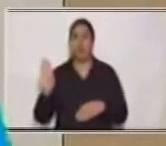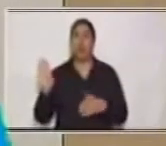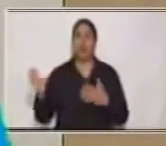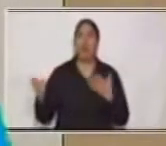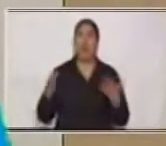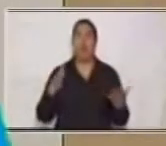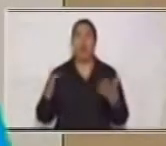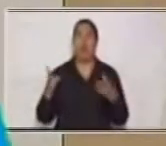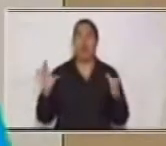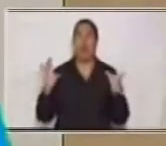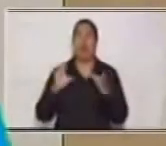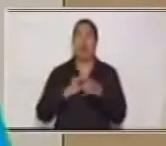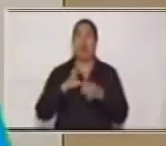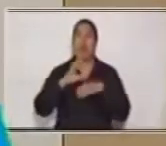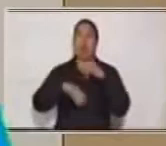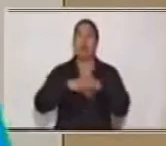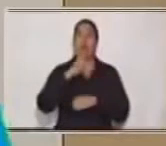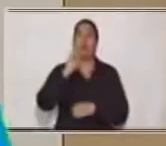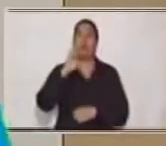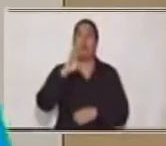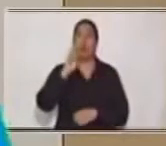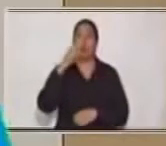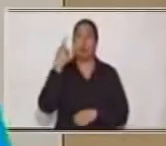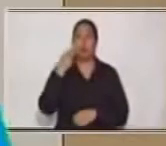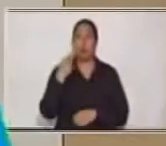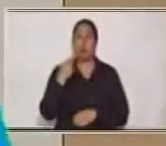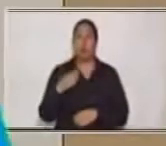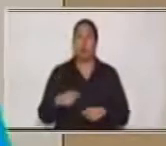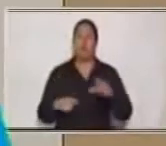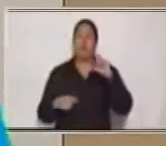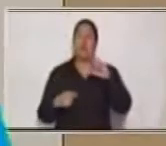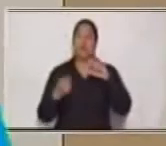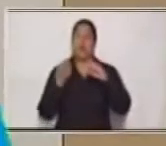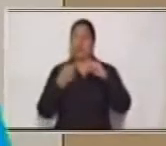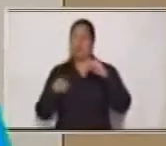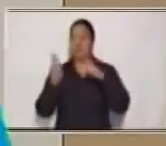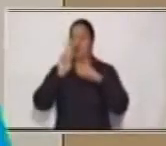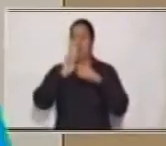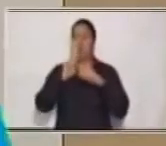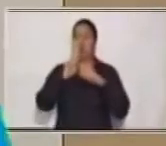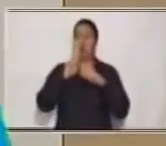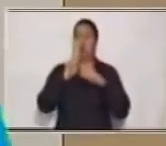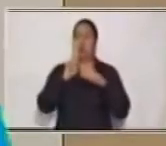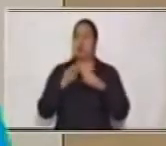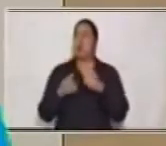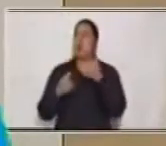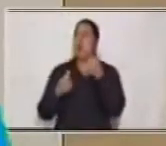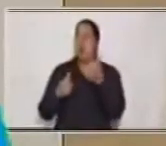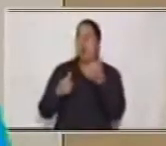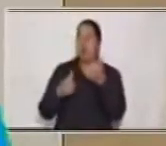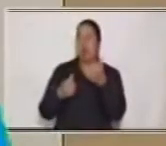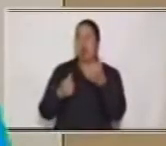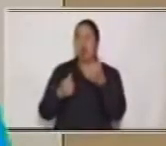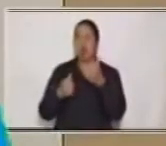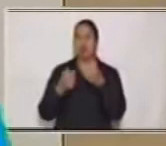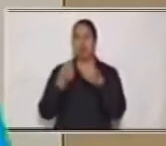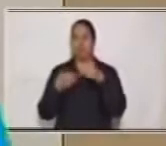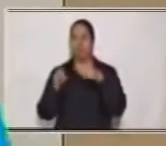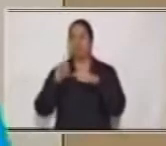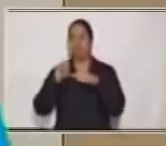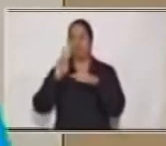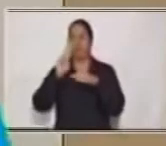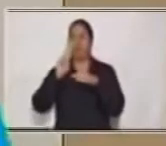focos. El valor C al cuadrado es A cuadrado más B cuadrado. De aquí puedo despejar